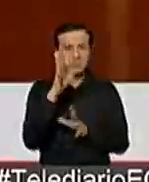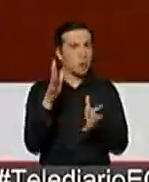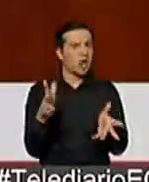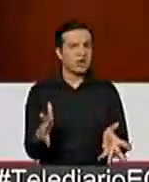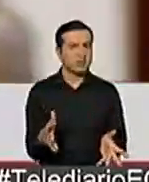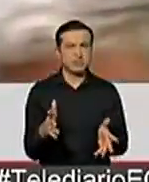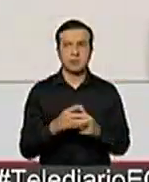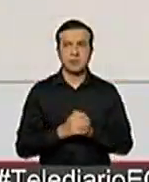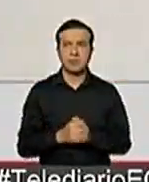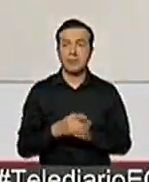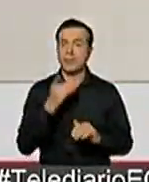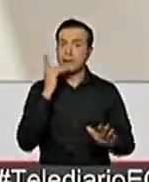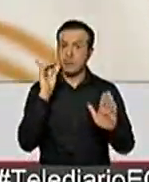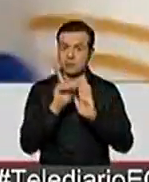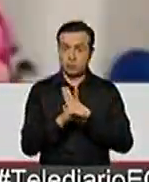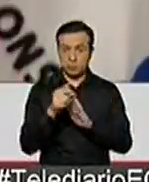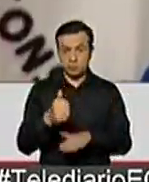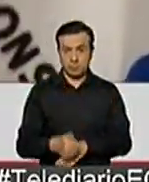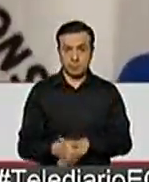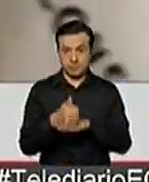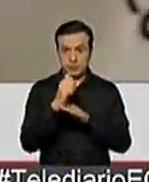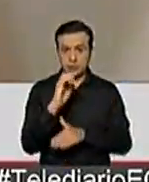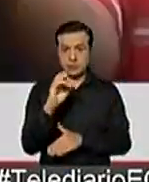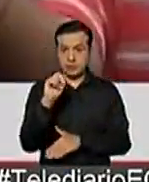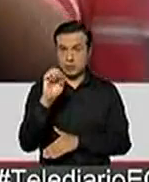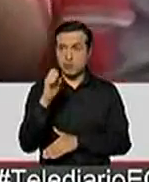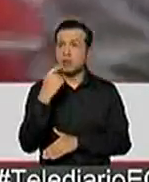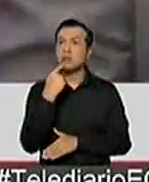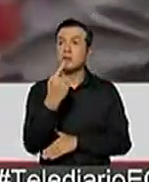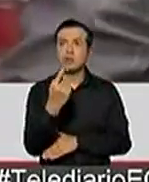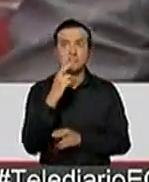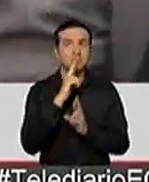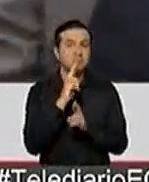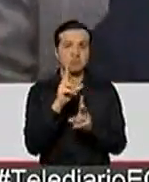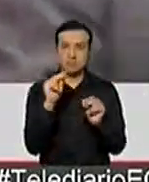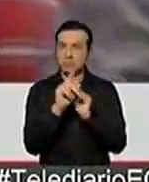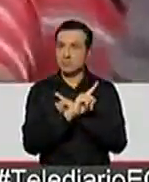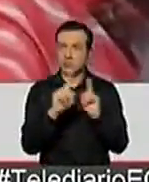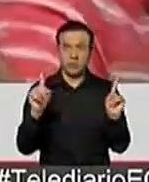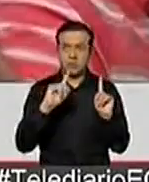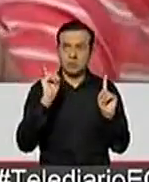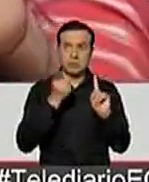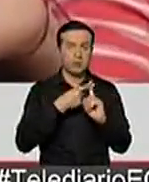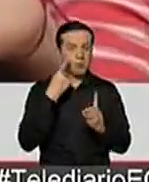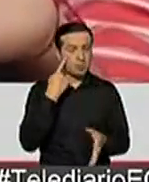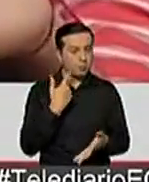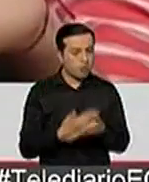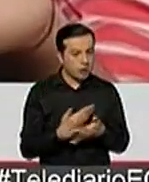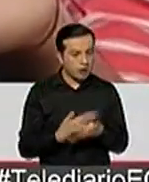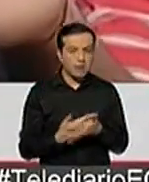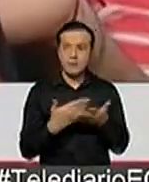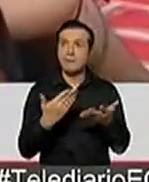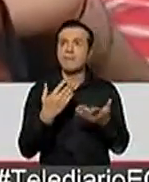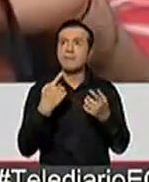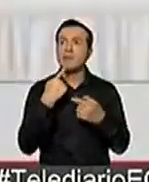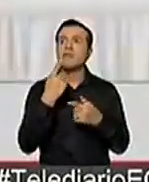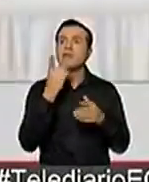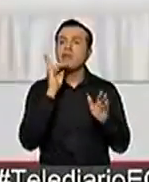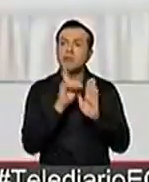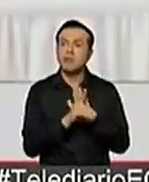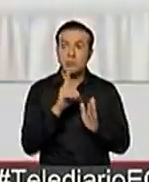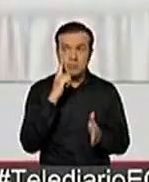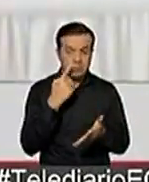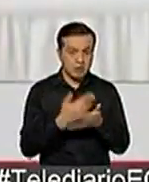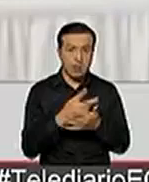las denuncias, la titular del organismo señaló: no voy a responder mientras no presenten pruebas y evidencias de las supuestas denuncias.